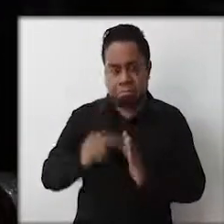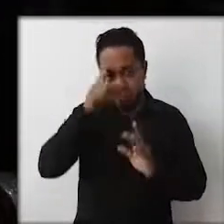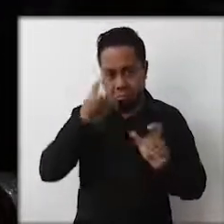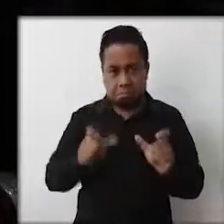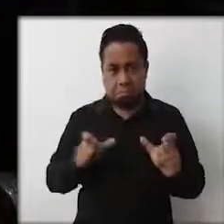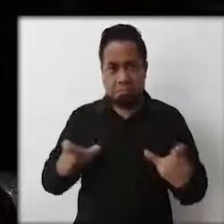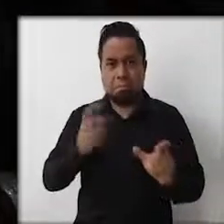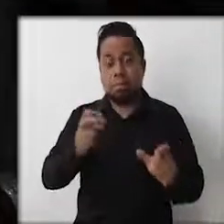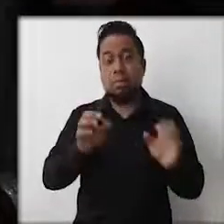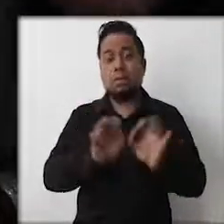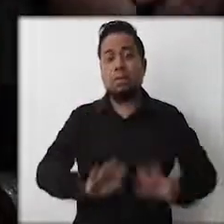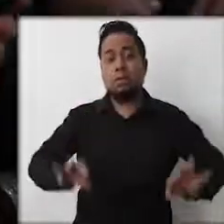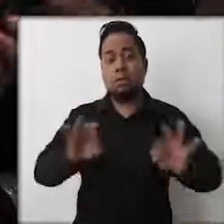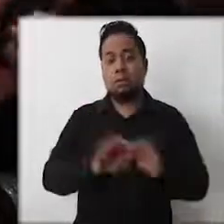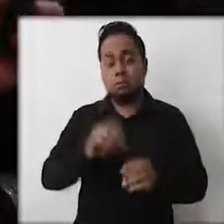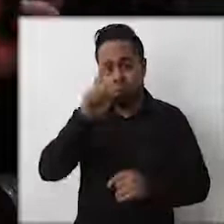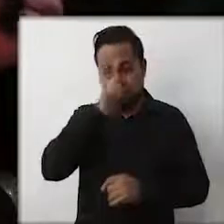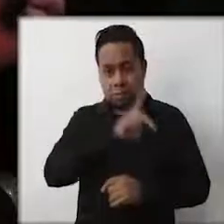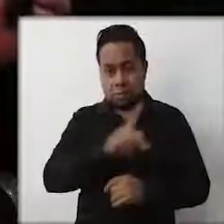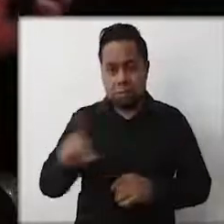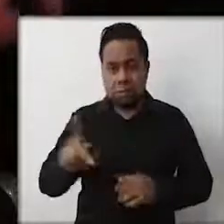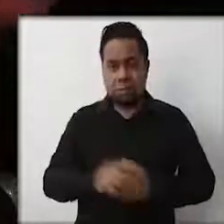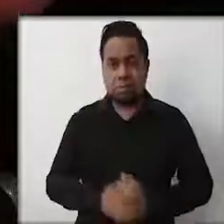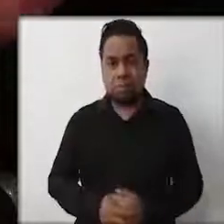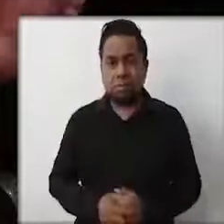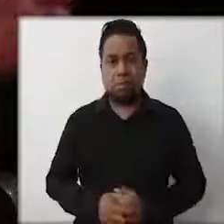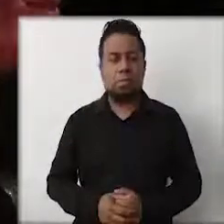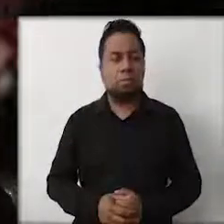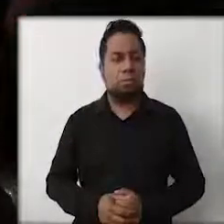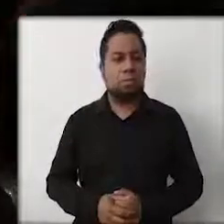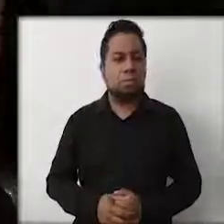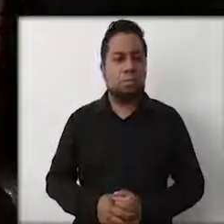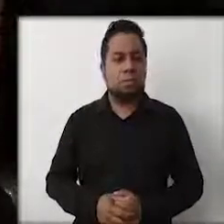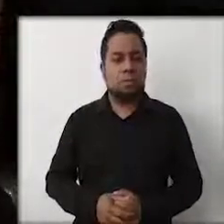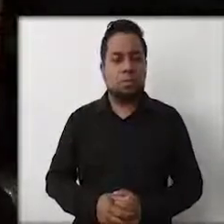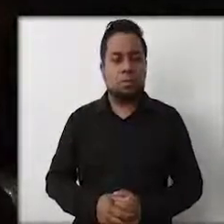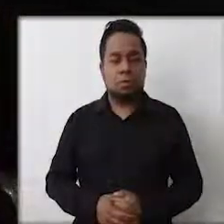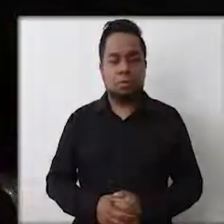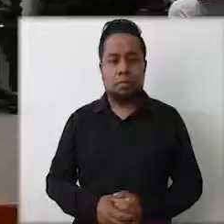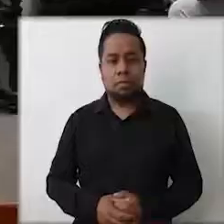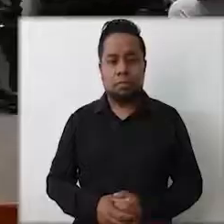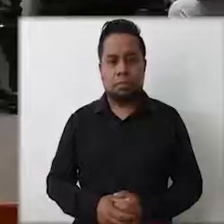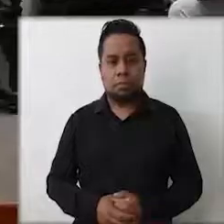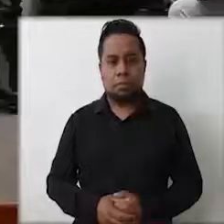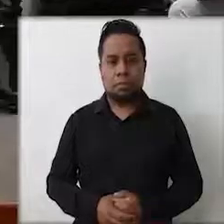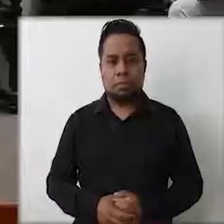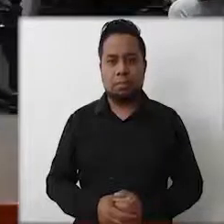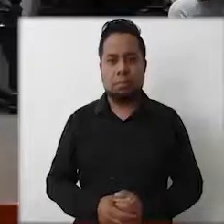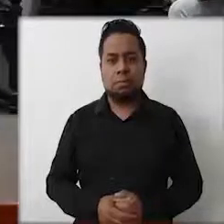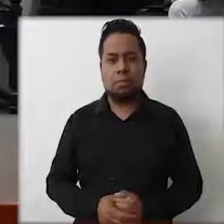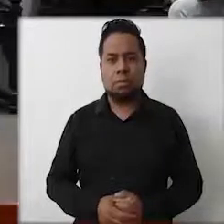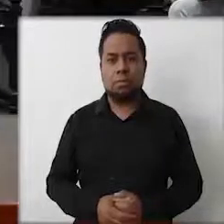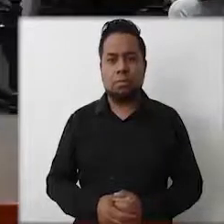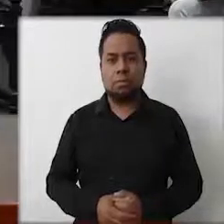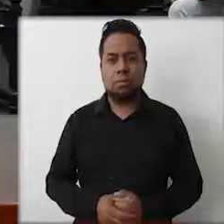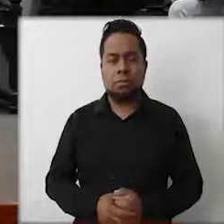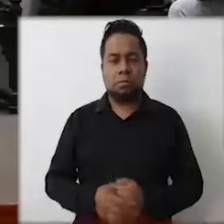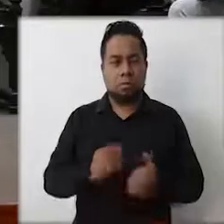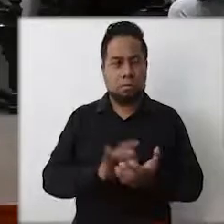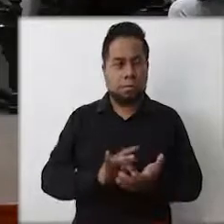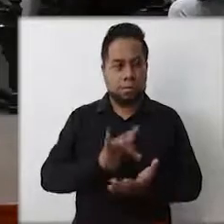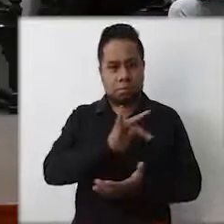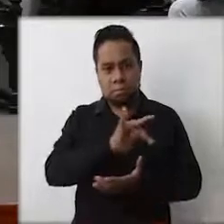¿Es cuánto, señor presidente? Muchas gracias. Solo un poco recapitulando las inquietudes de